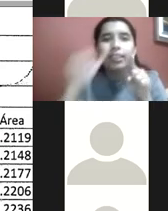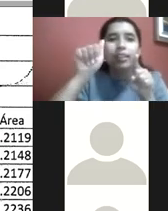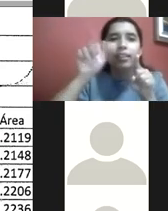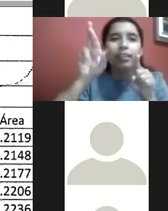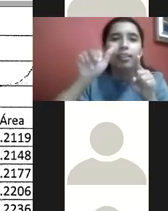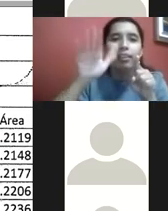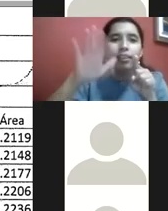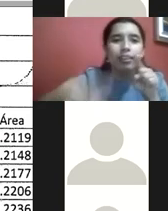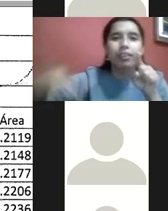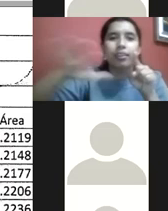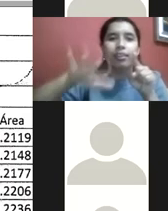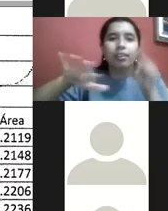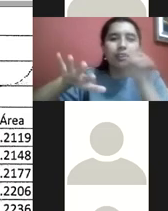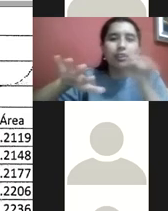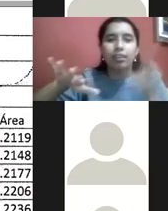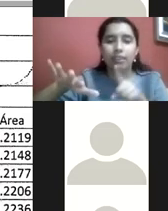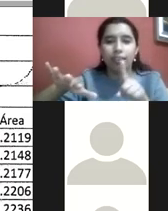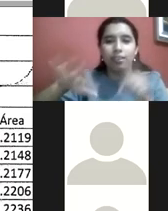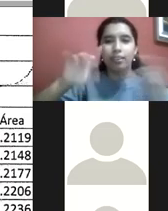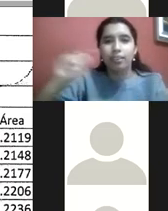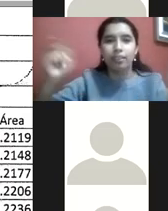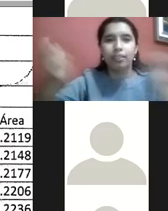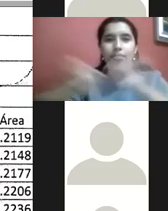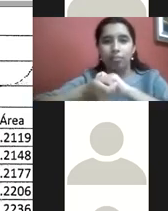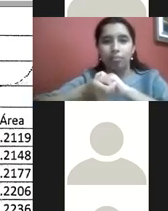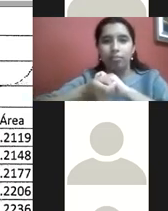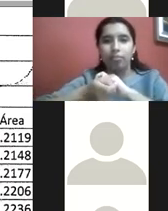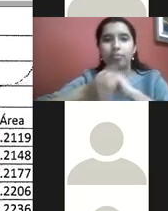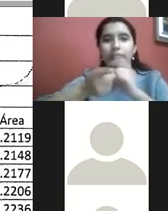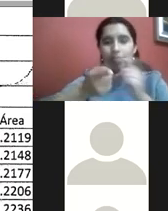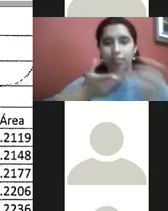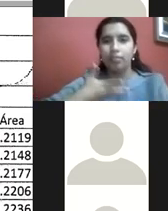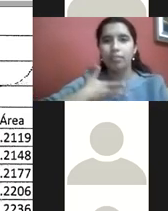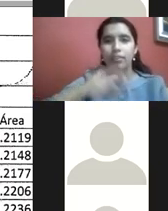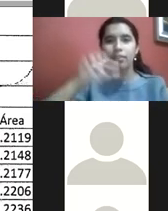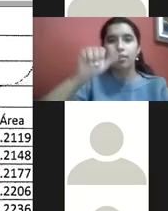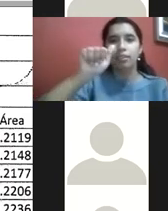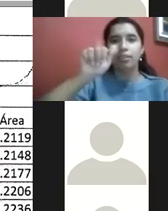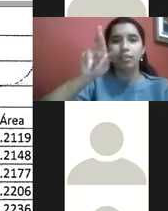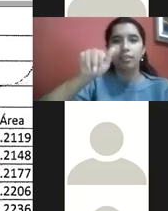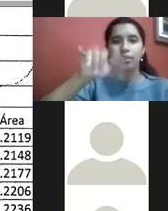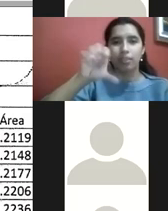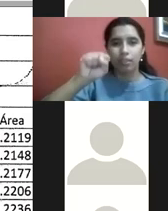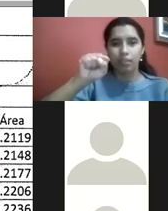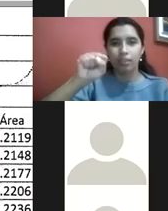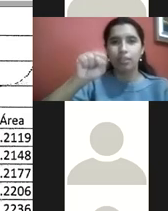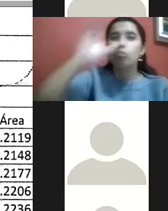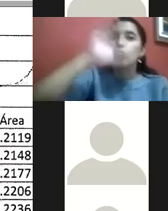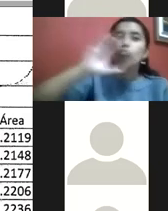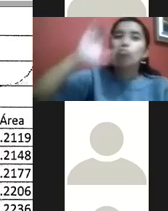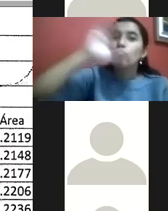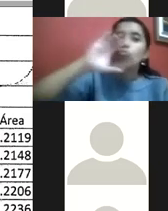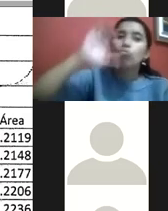Aquí el procedimiento va a ser al revés. Nosotros vamos a tener las áreas y nos interesa encontrar Z.